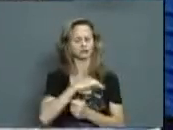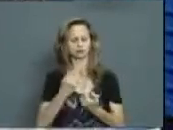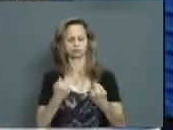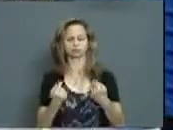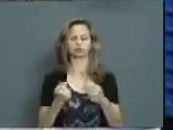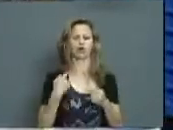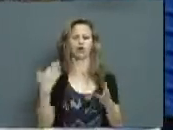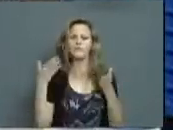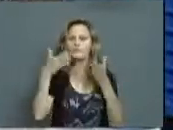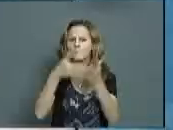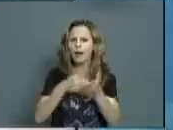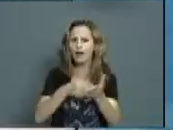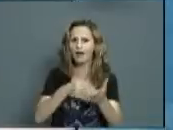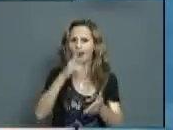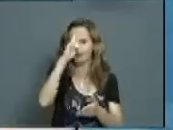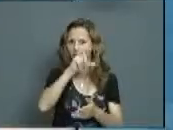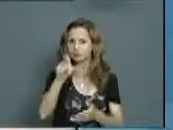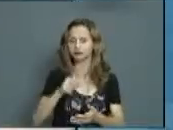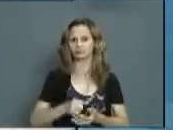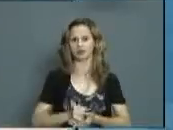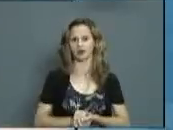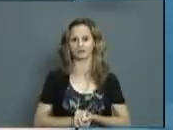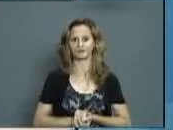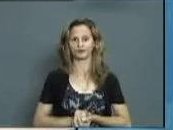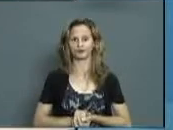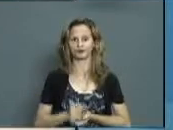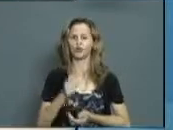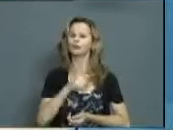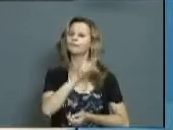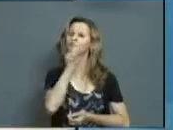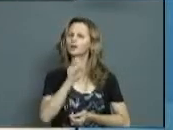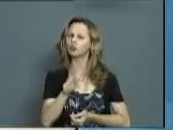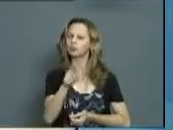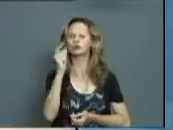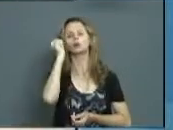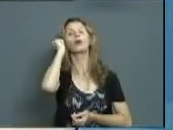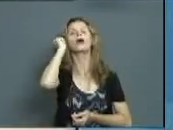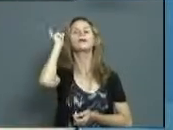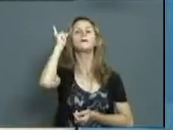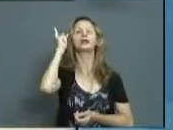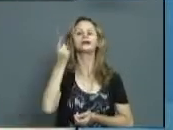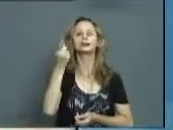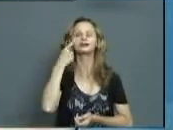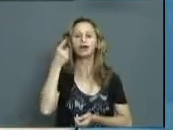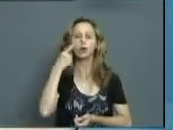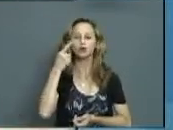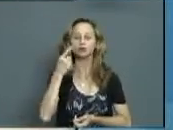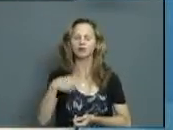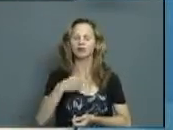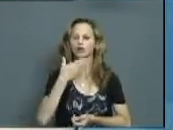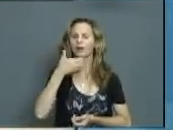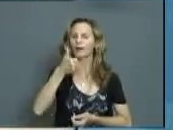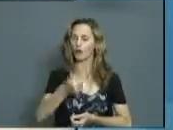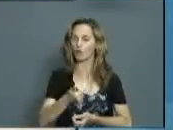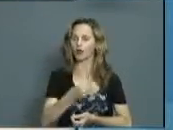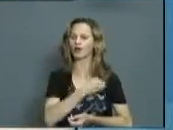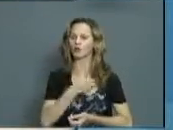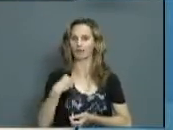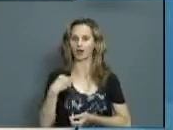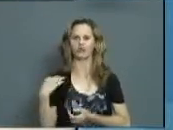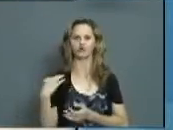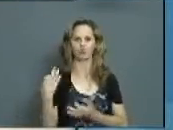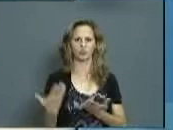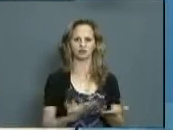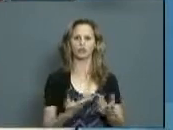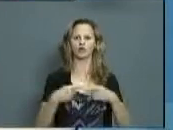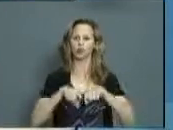que recibe la atención médica. Bueno, doctor, con su experiencia, su conocimiento, que yo lo digo aquí, es un placer tener al doctor Juan Carlos en el estudio,